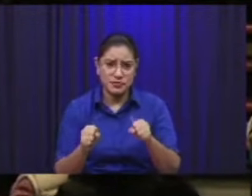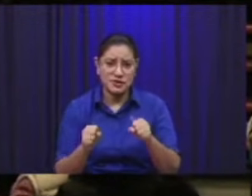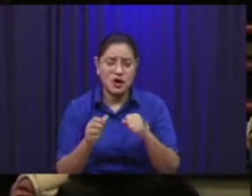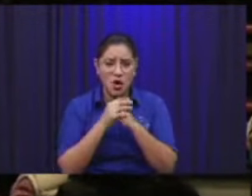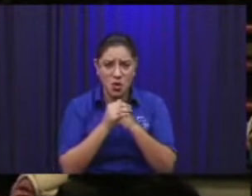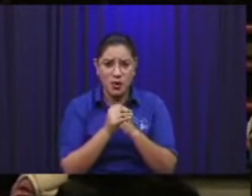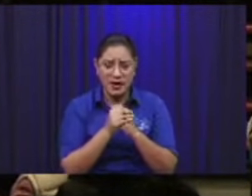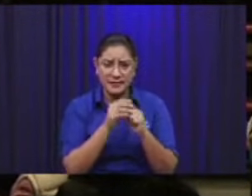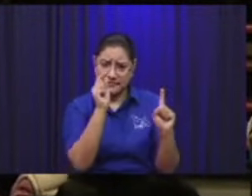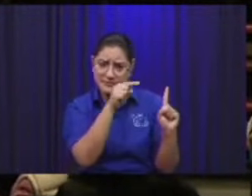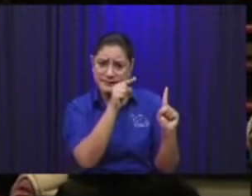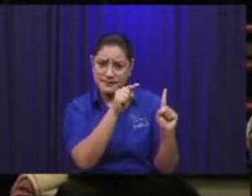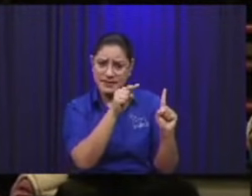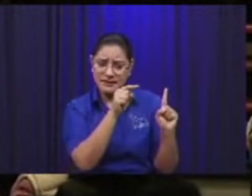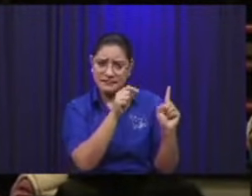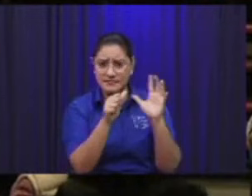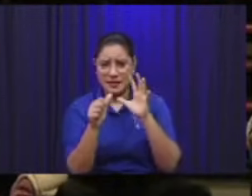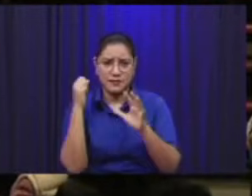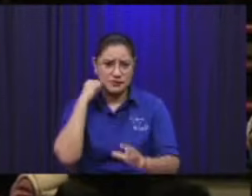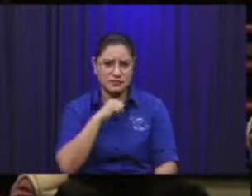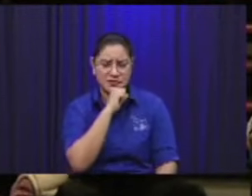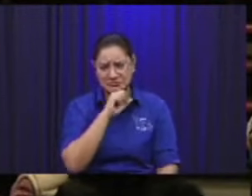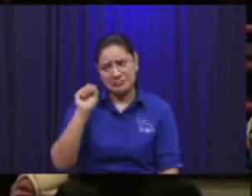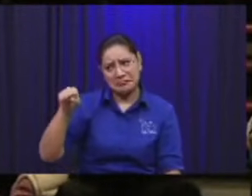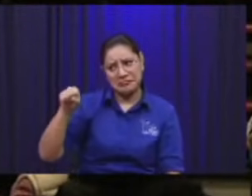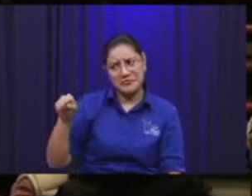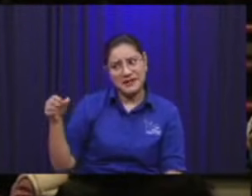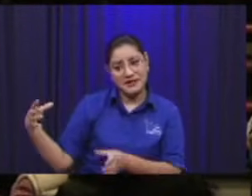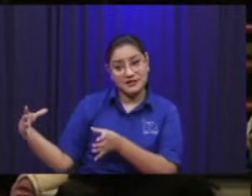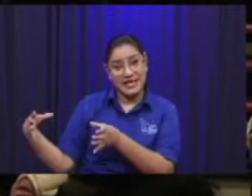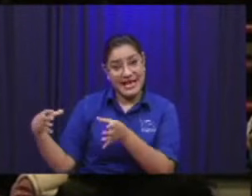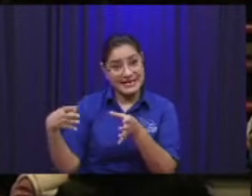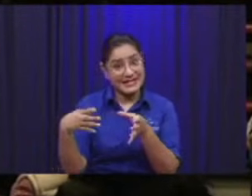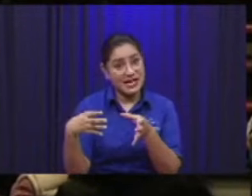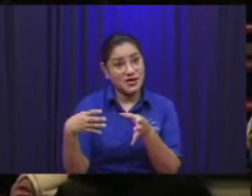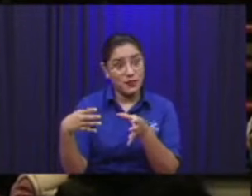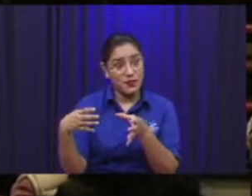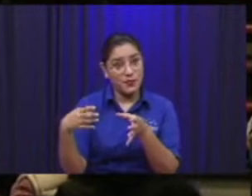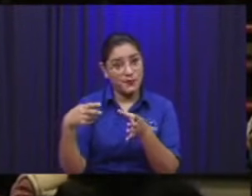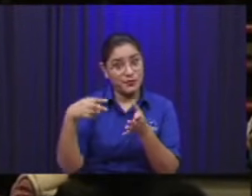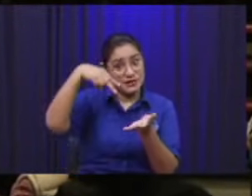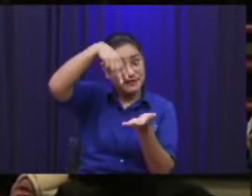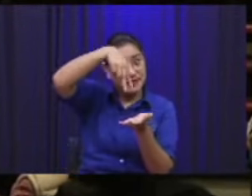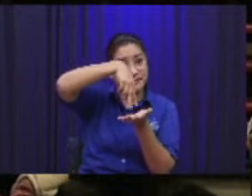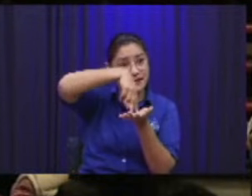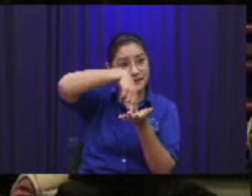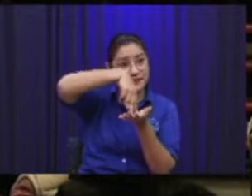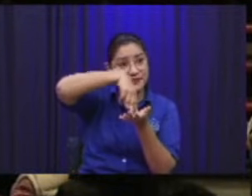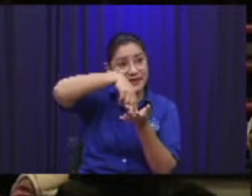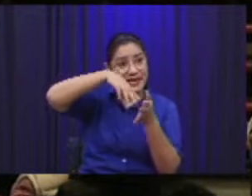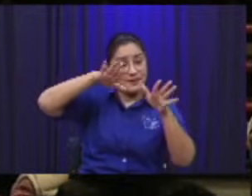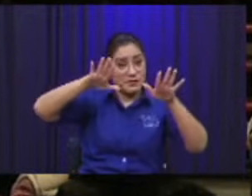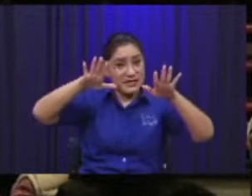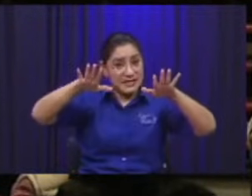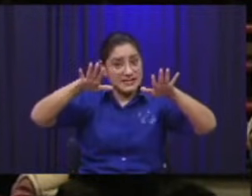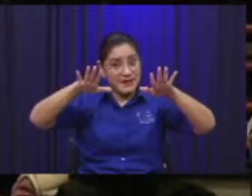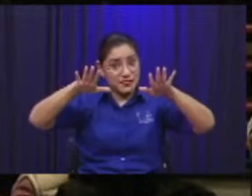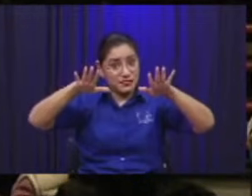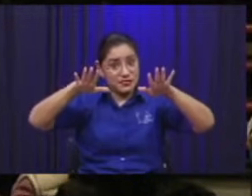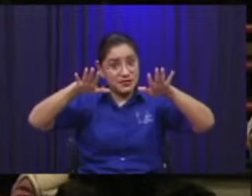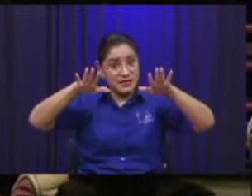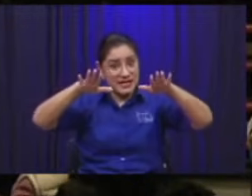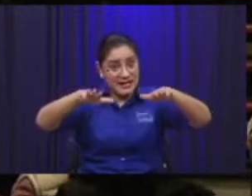orar por ti si les dije o como estaba de pie yo me puse mis manos así sobre